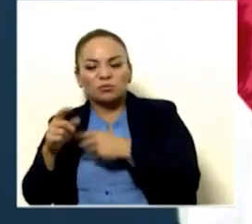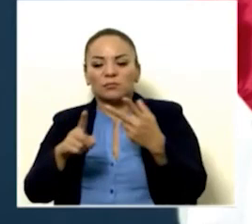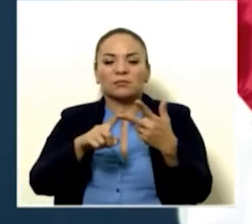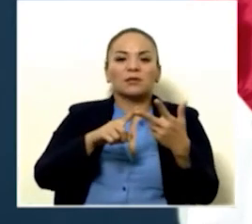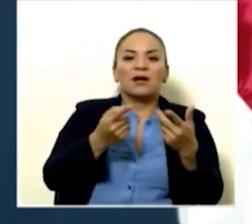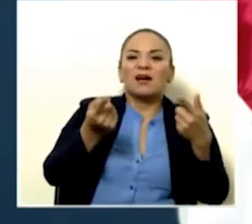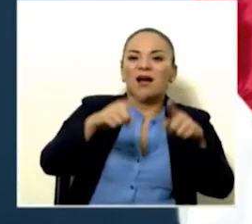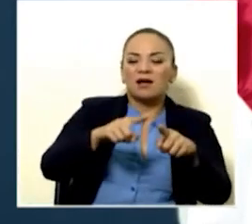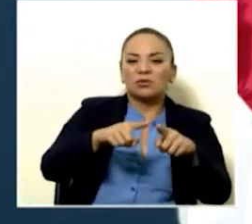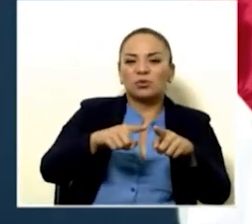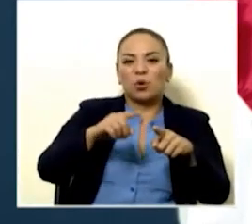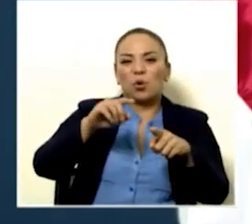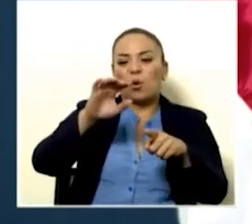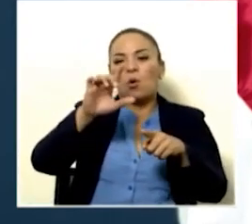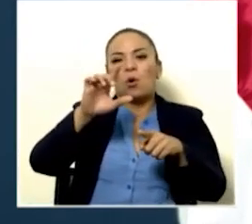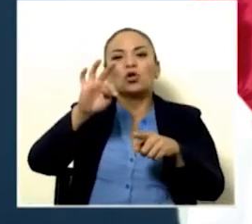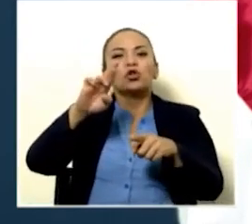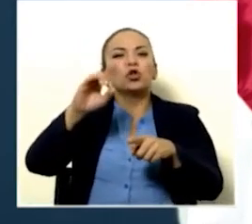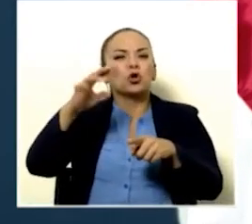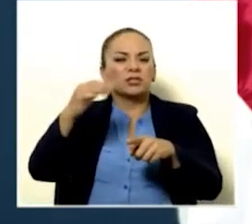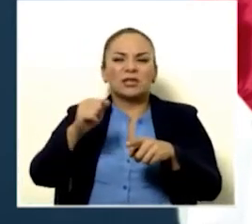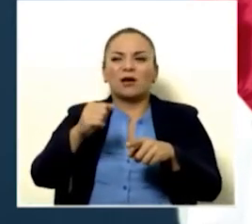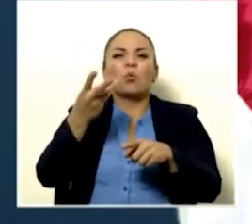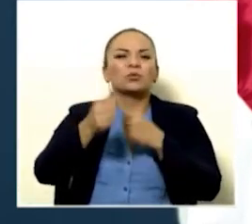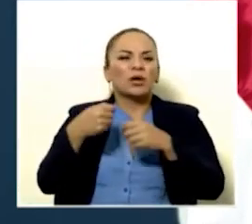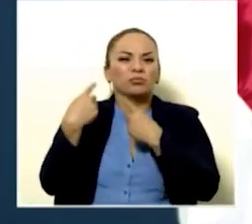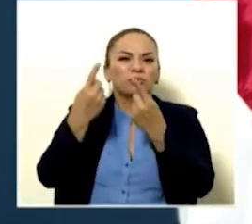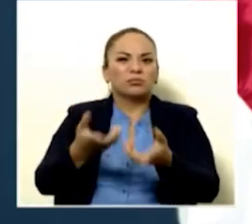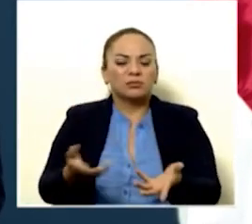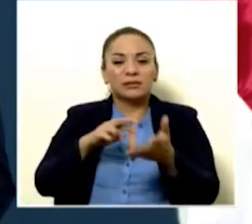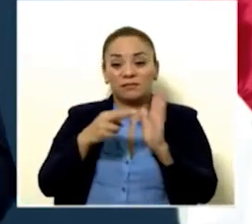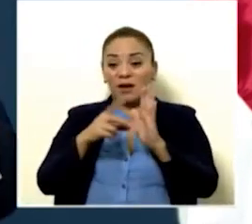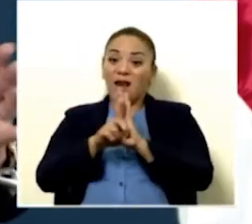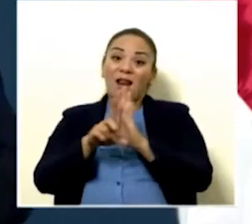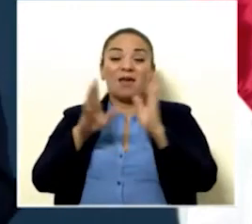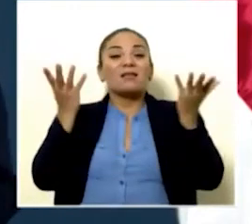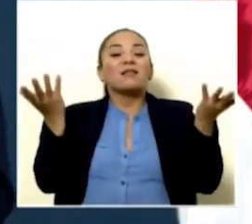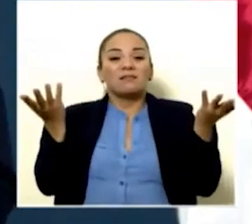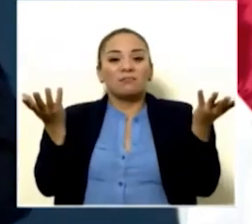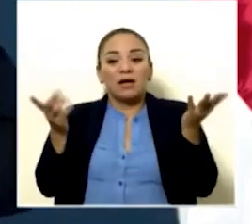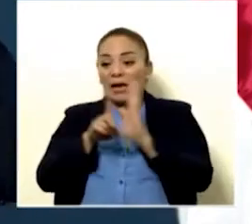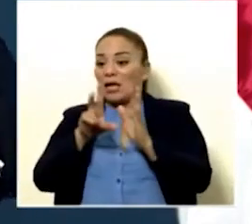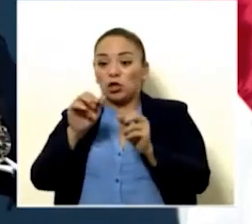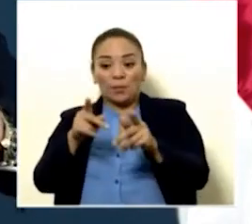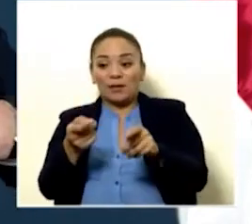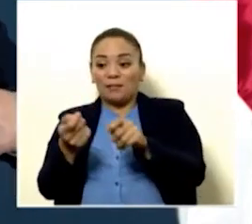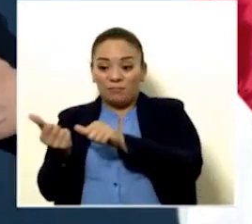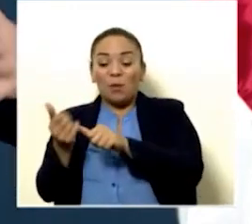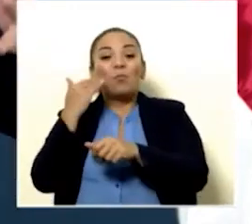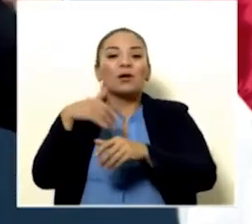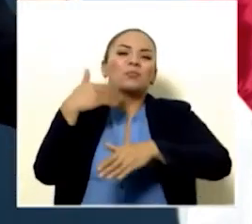años tiene? Y aquí tenemos un problema enorme. La ley no nos deja sacarlos porque están en proceso. Y el